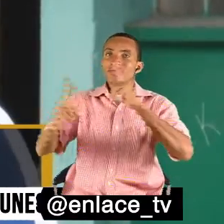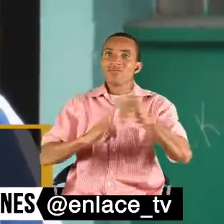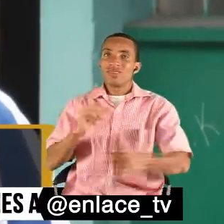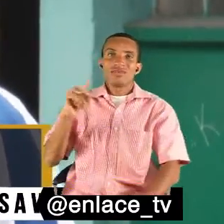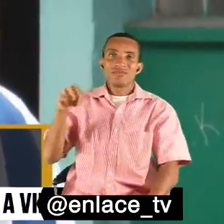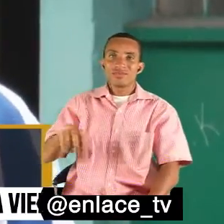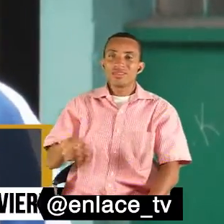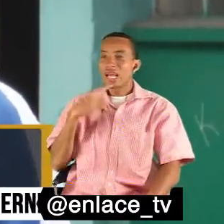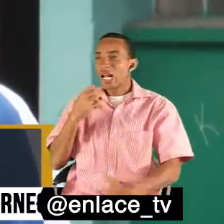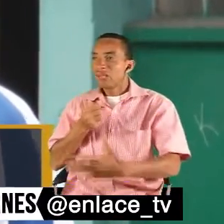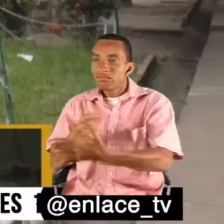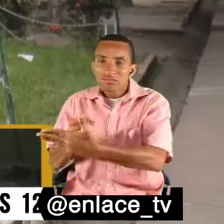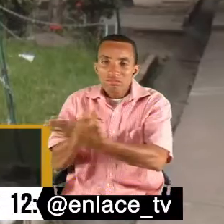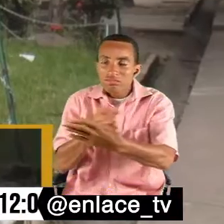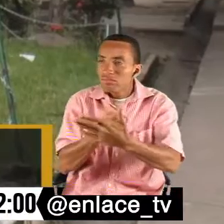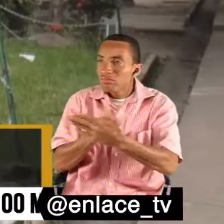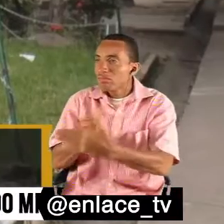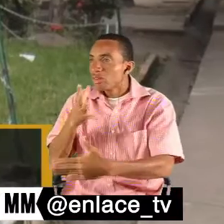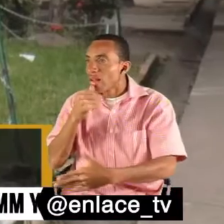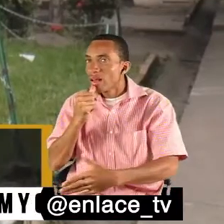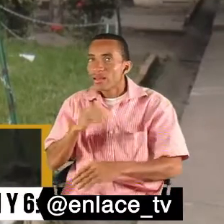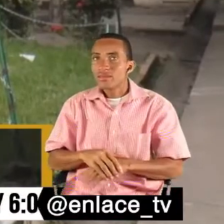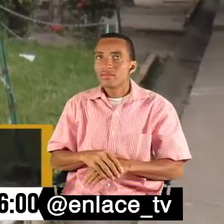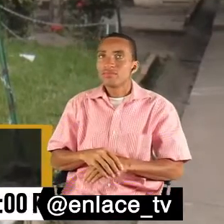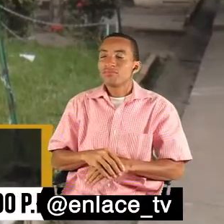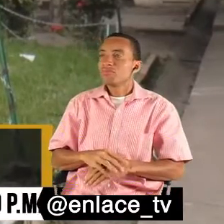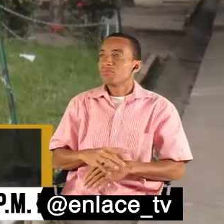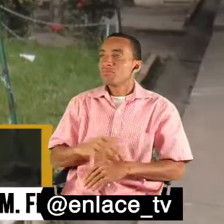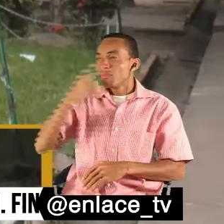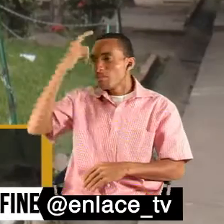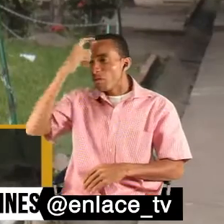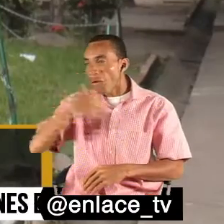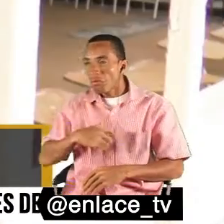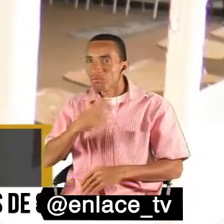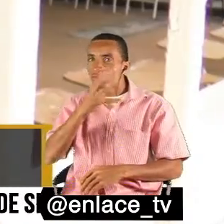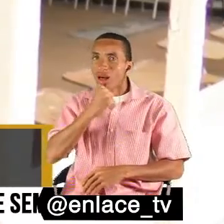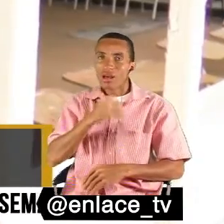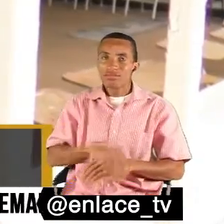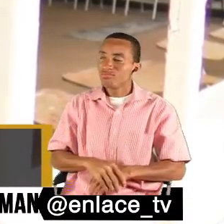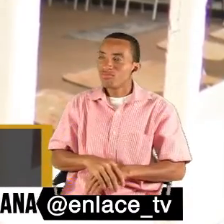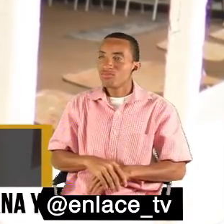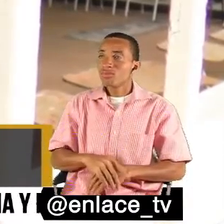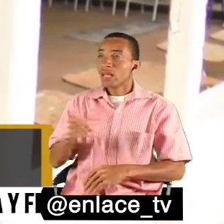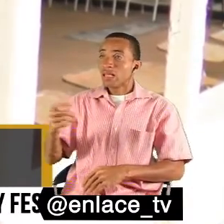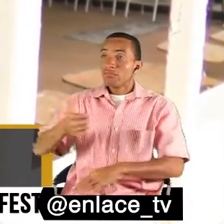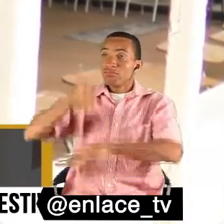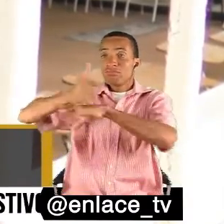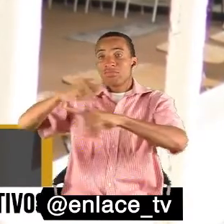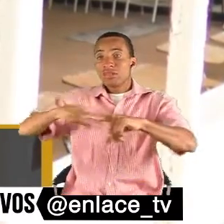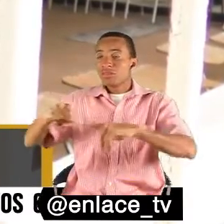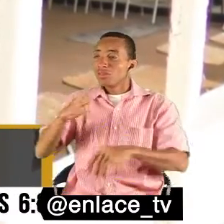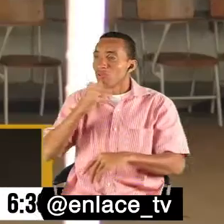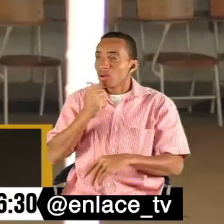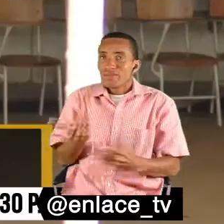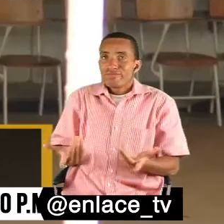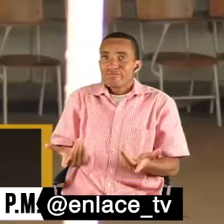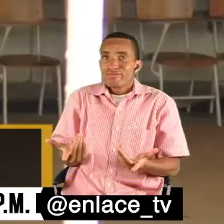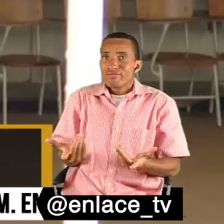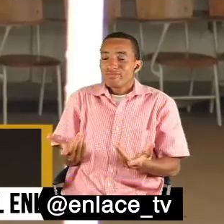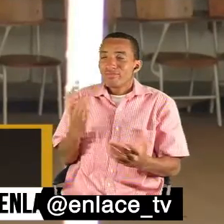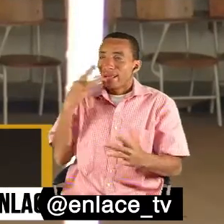no gestiona, no cumple la función que hace un rector. Bueno, ayer